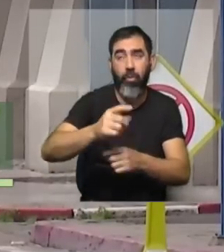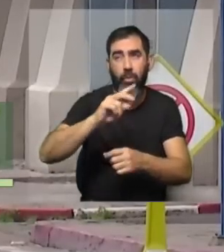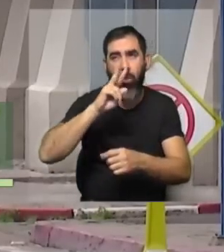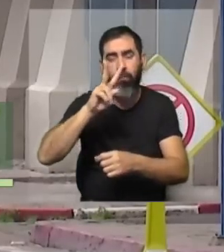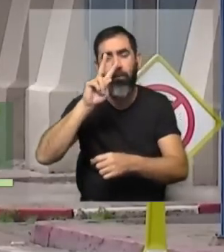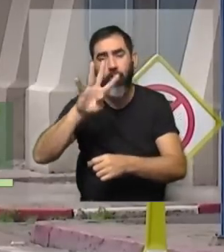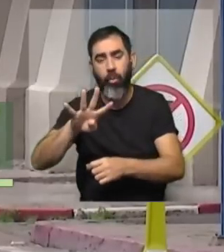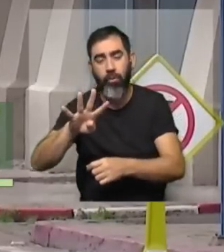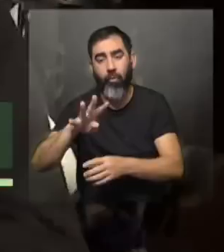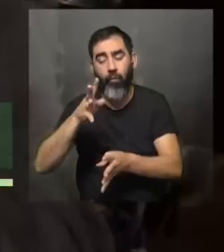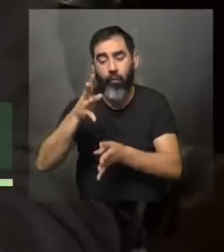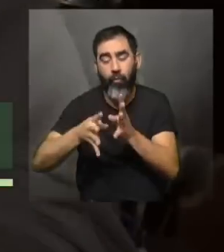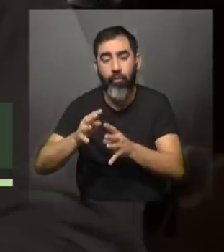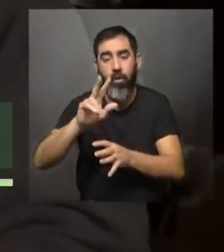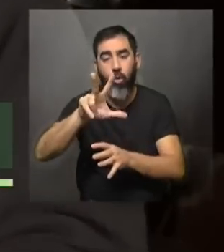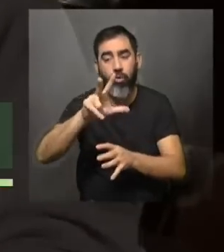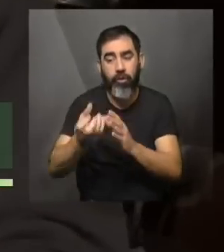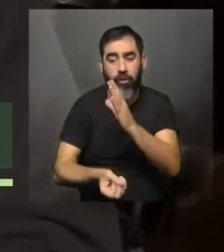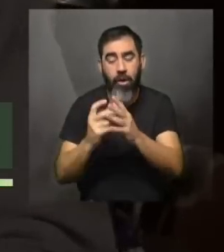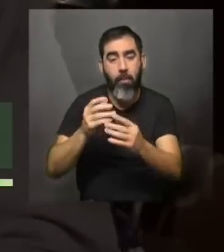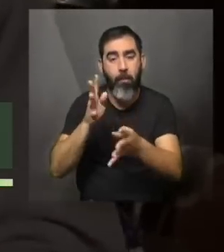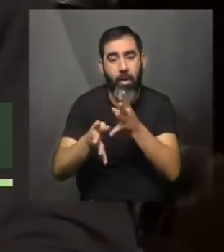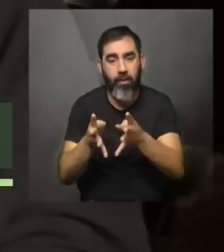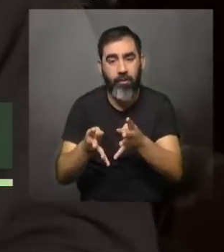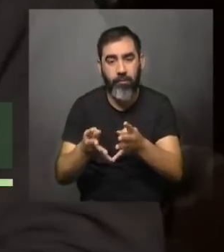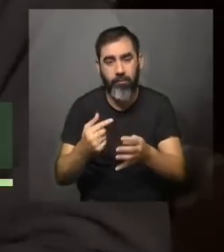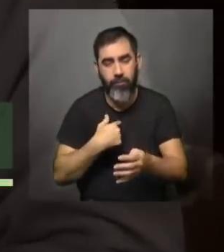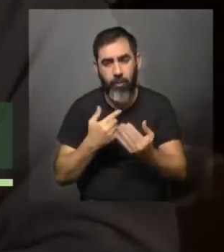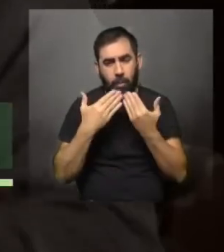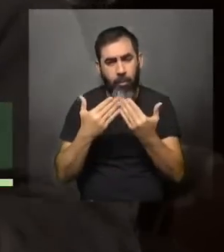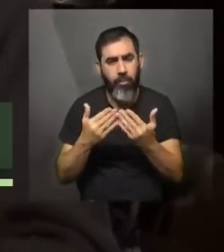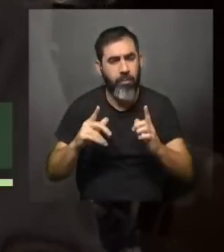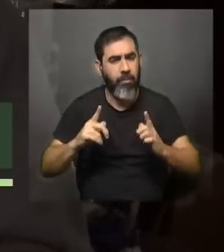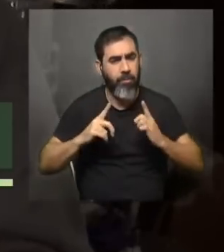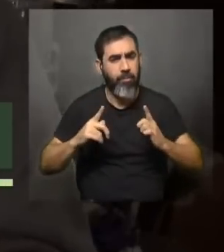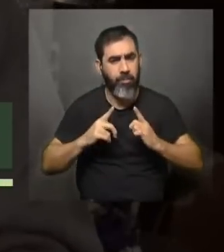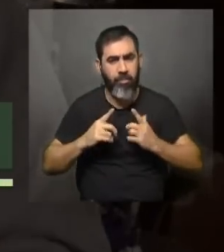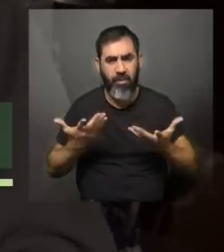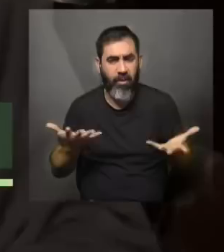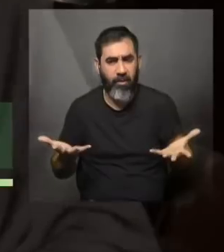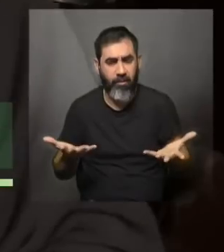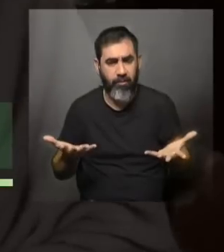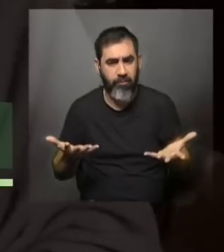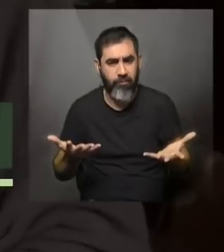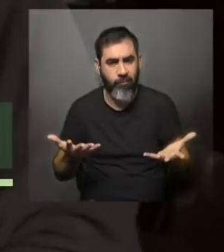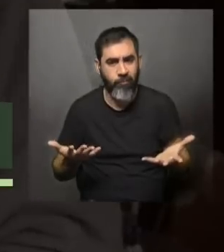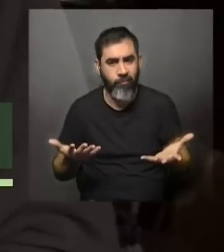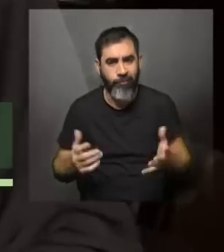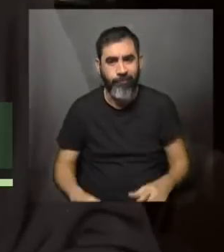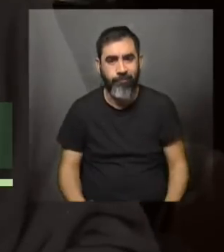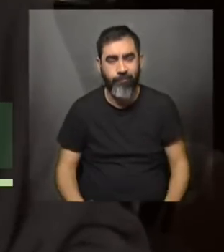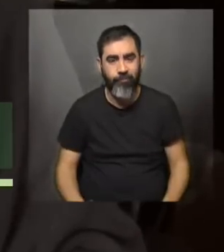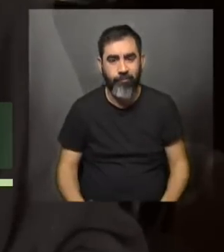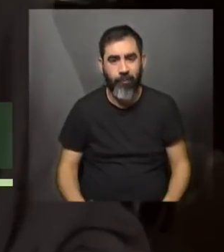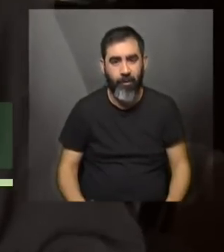del 2024 estarían operativos los tres escáneres que se adquirieron Entonces nos preguntamos qué qué están esperando cortar la cinta cuando cuando nos están